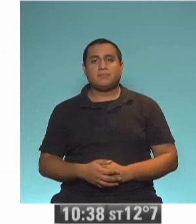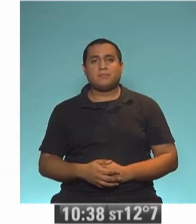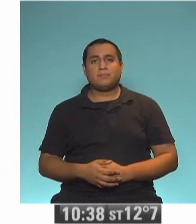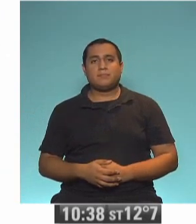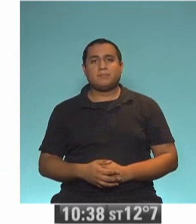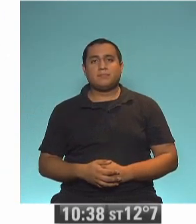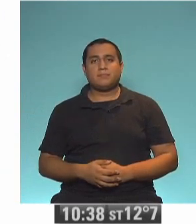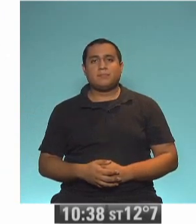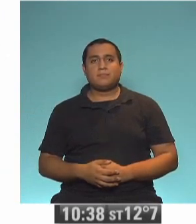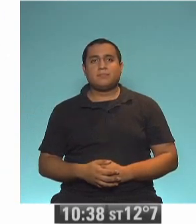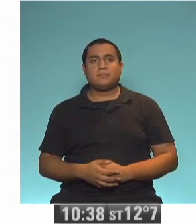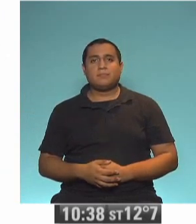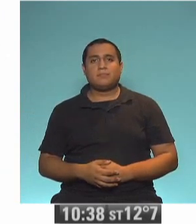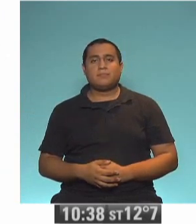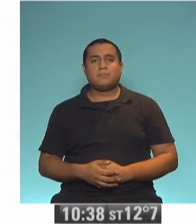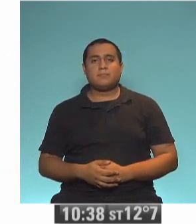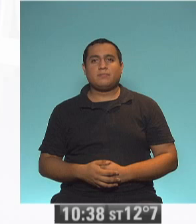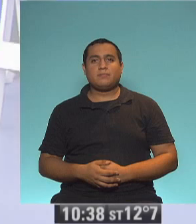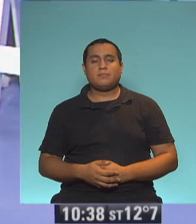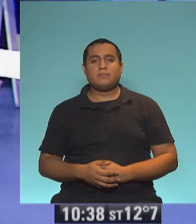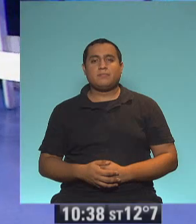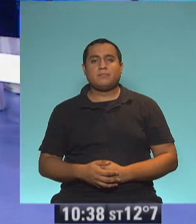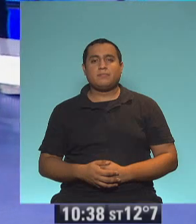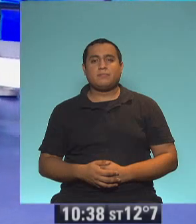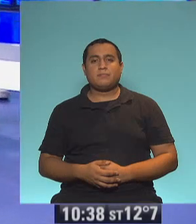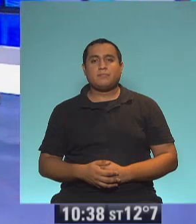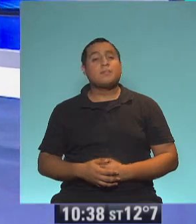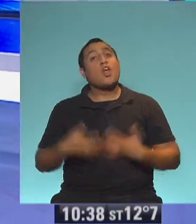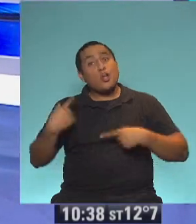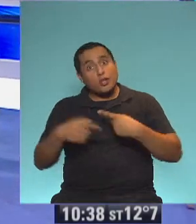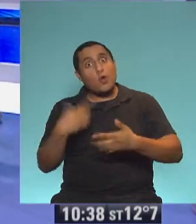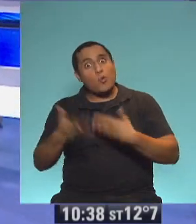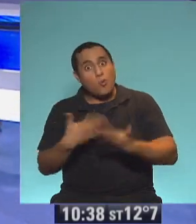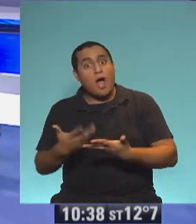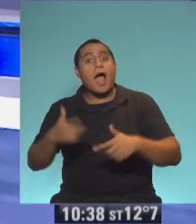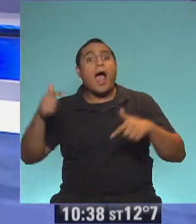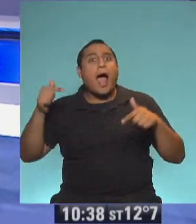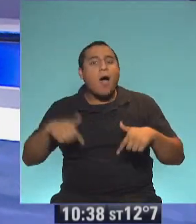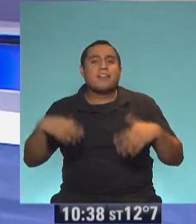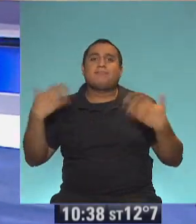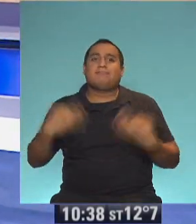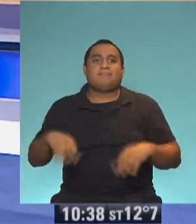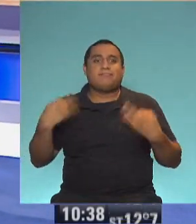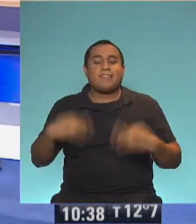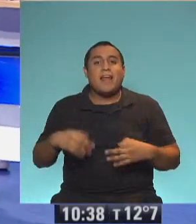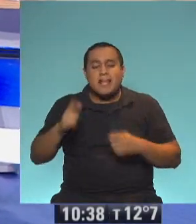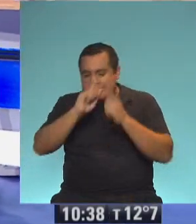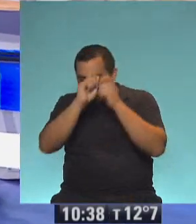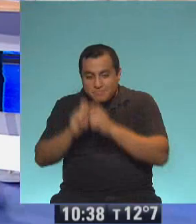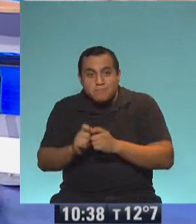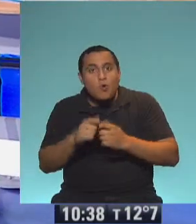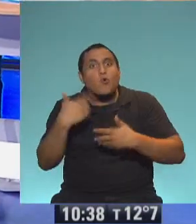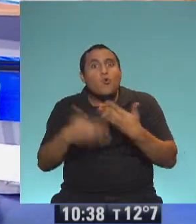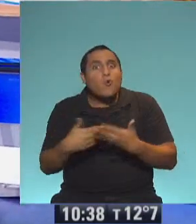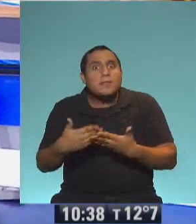Se cantea con el chivo de Soroa. Seguimos jugando y llegó el momento esperado. Vamos a fabricar